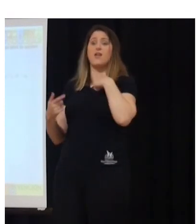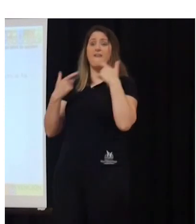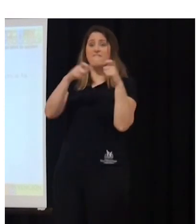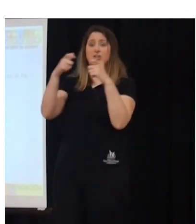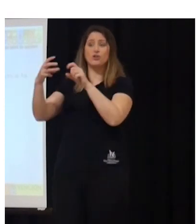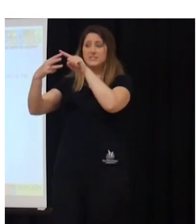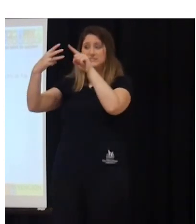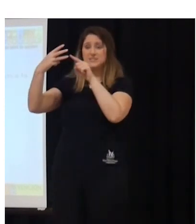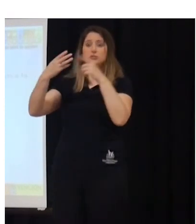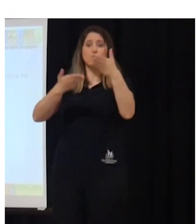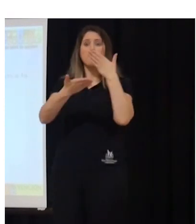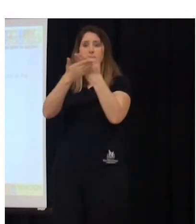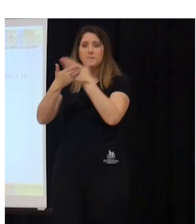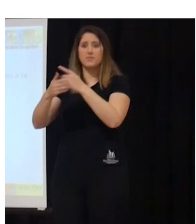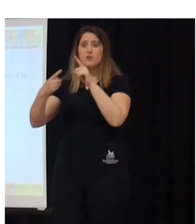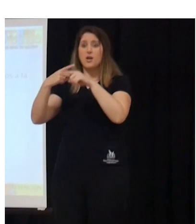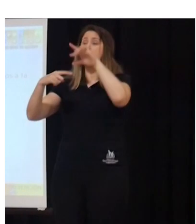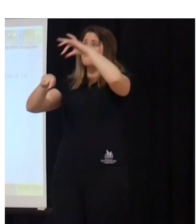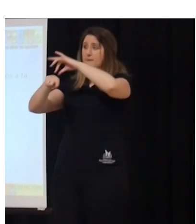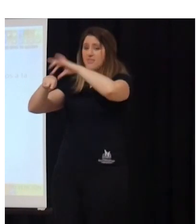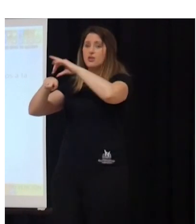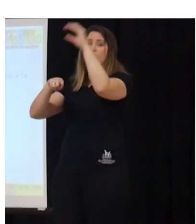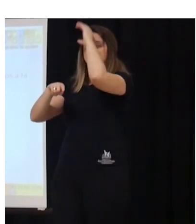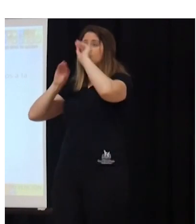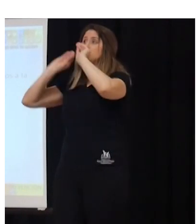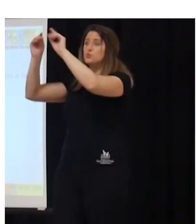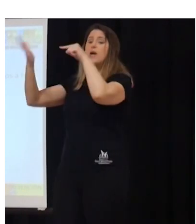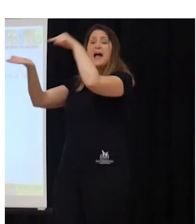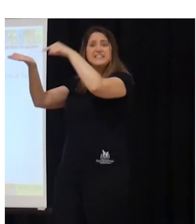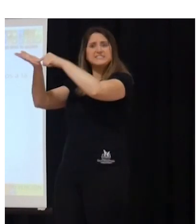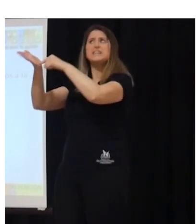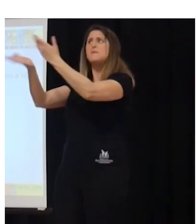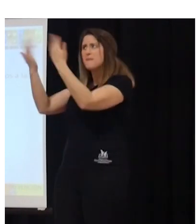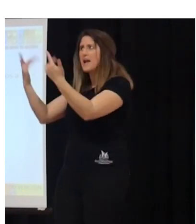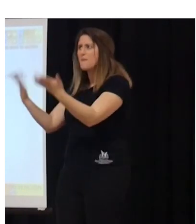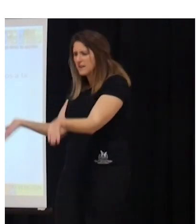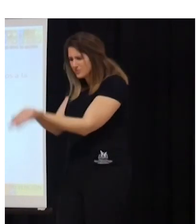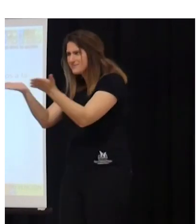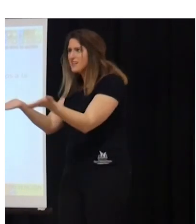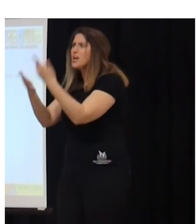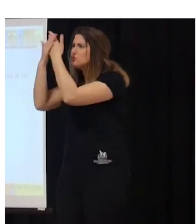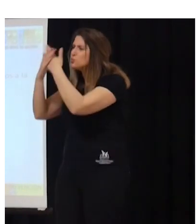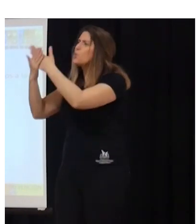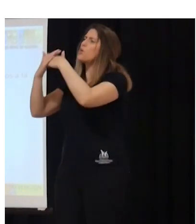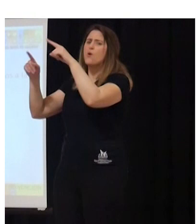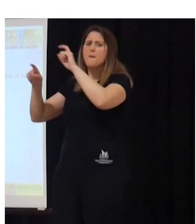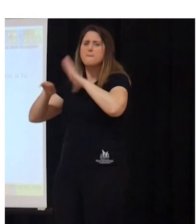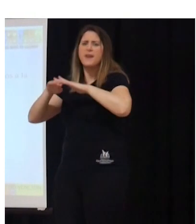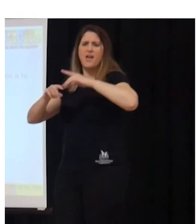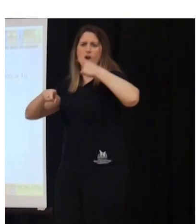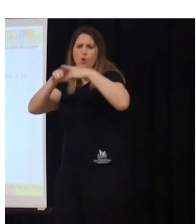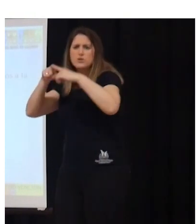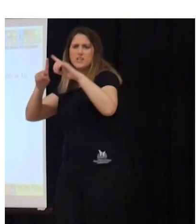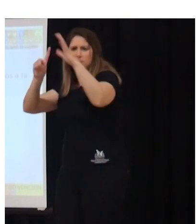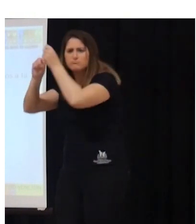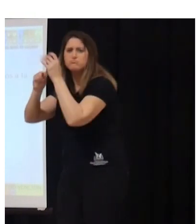intervienen en ella. A sus médicos y a sus científicos. Que sigan trabajando en ello. Que desarrollen actividades.